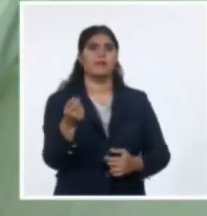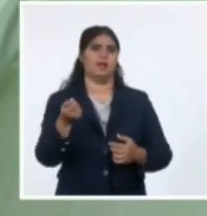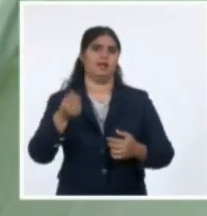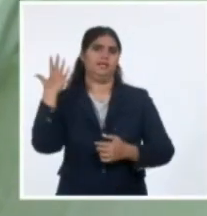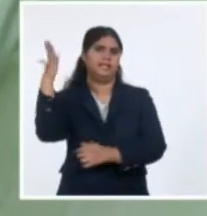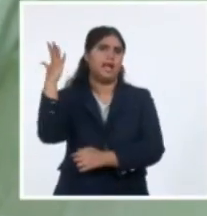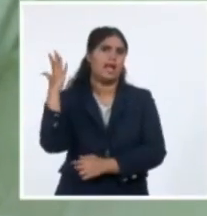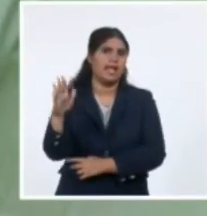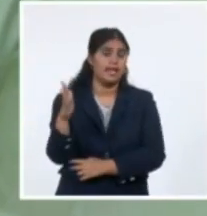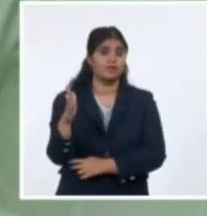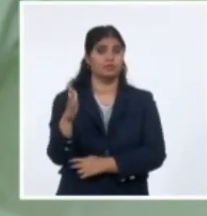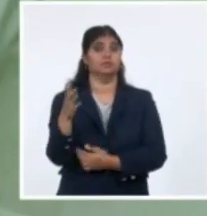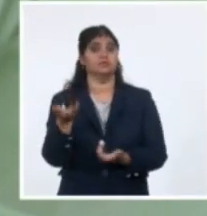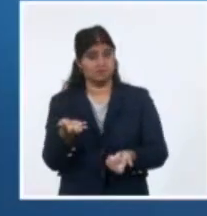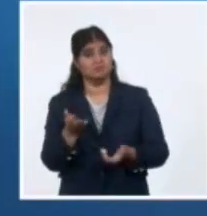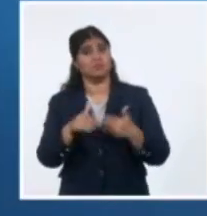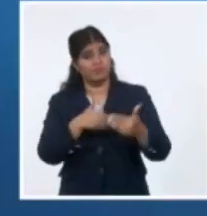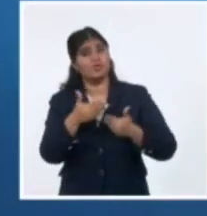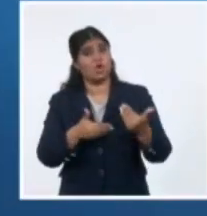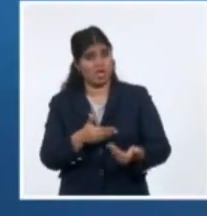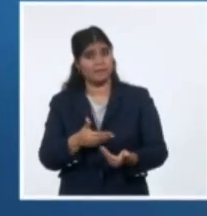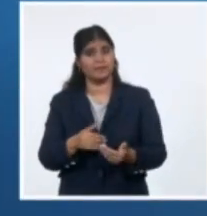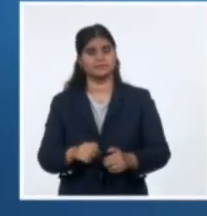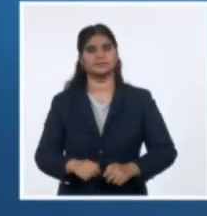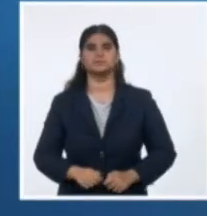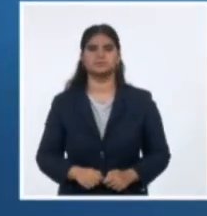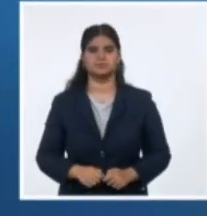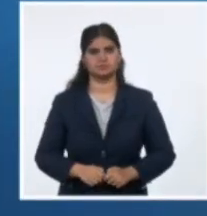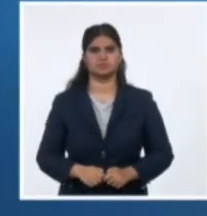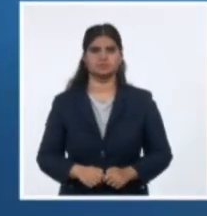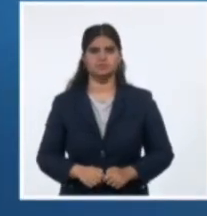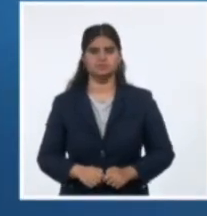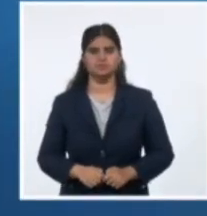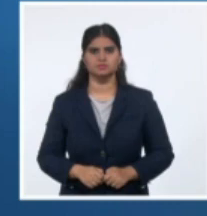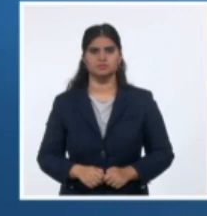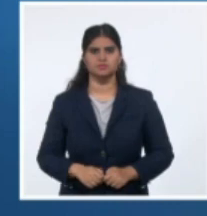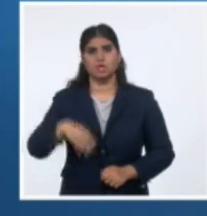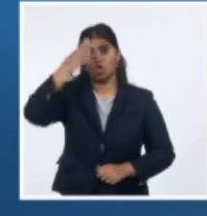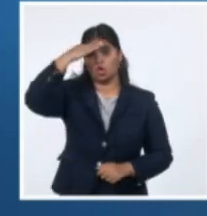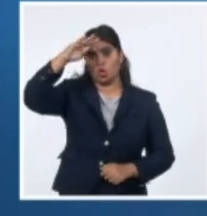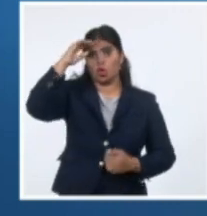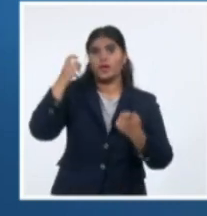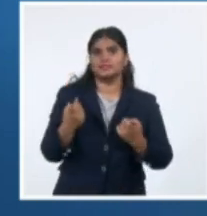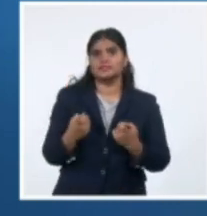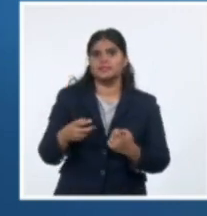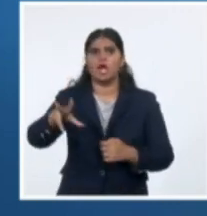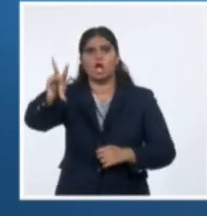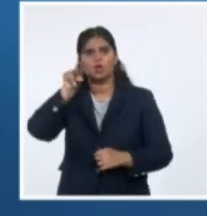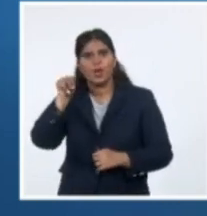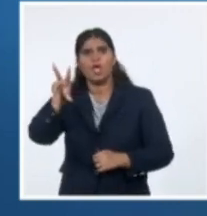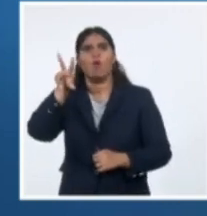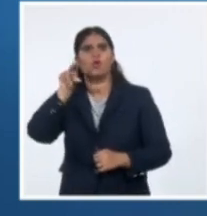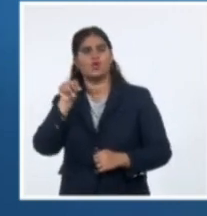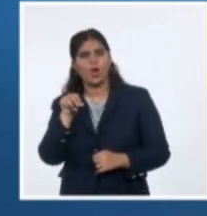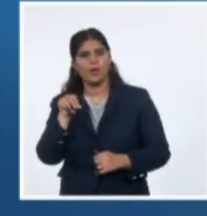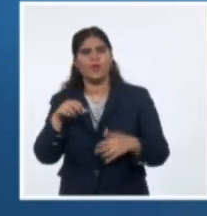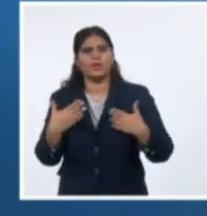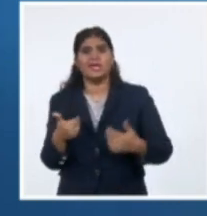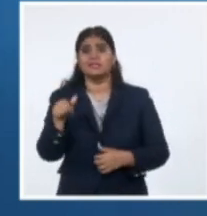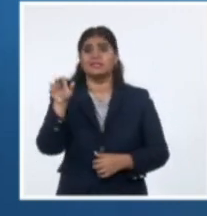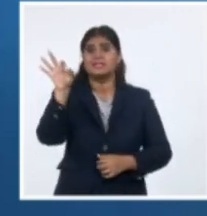ninguna manera, tecnologías, equipos, partes, piezas que tengan un 10%